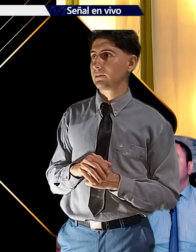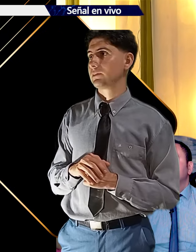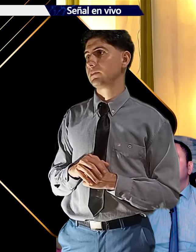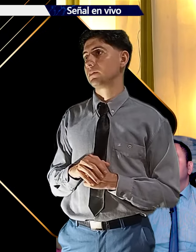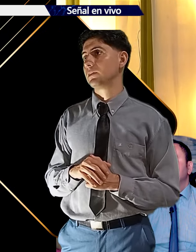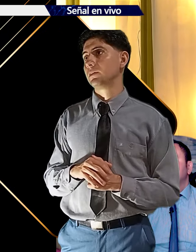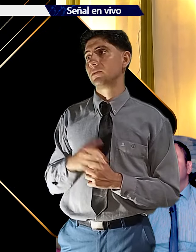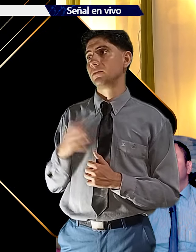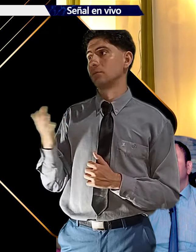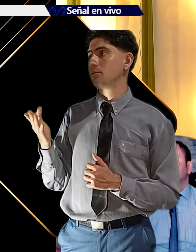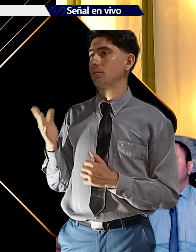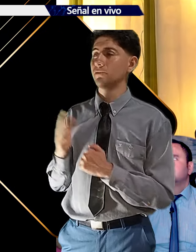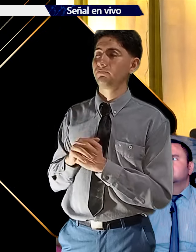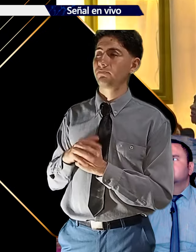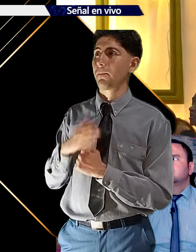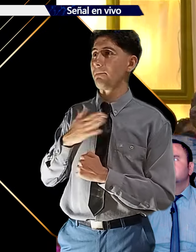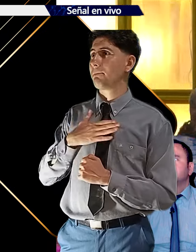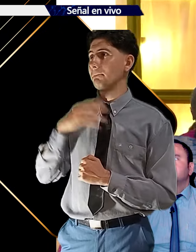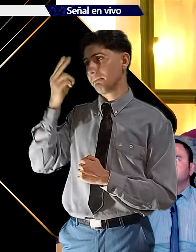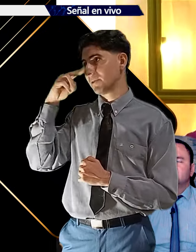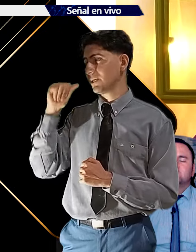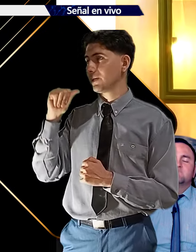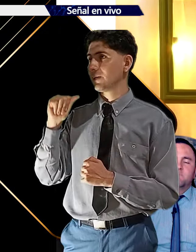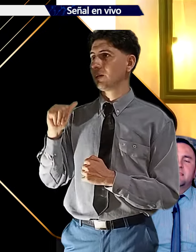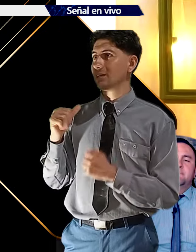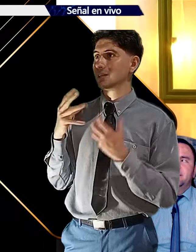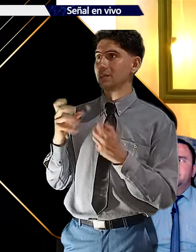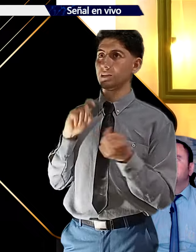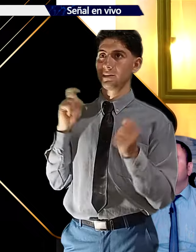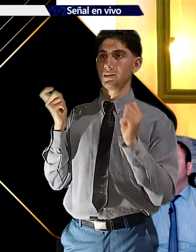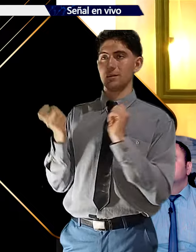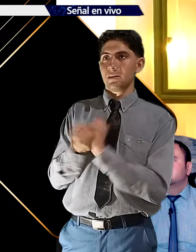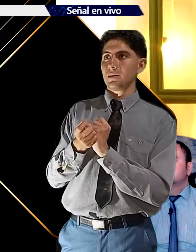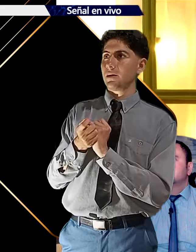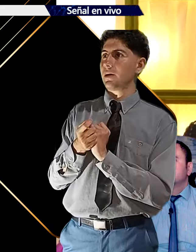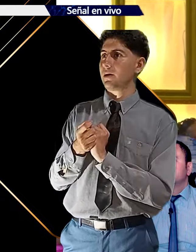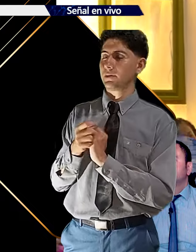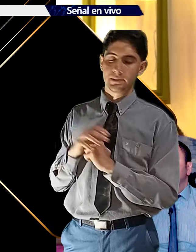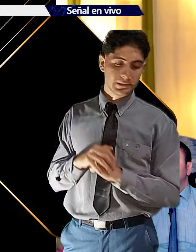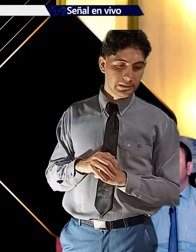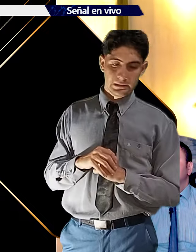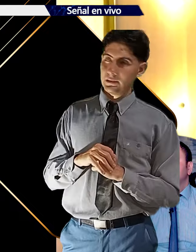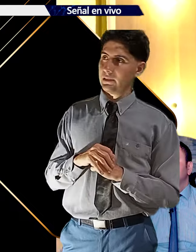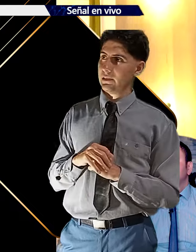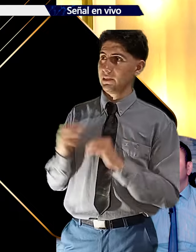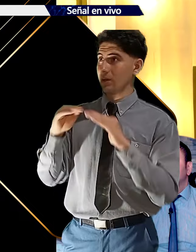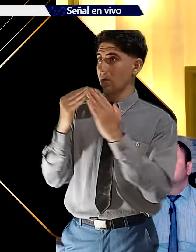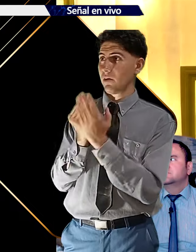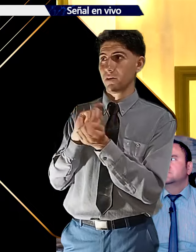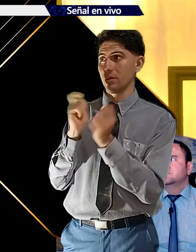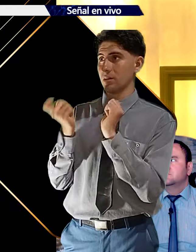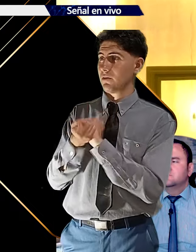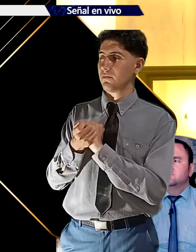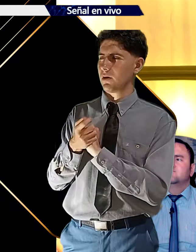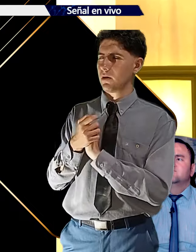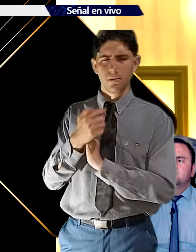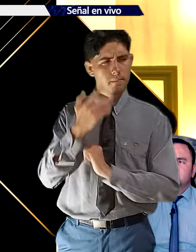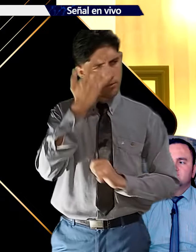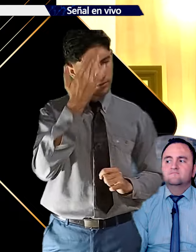está desesperada, porque no aguanta el lesbianismo. Una chinita de 13 años no aguanta ver las muchachas besándose, acariciándose. Ni ella, como fue